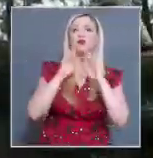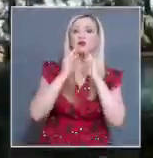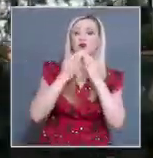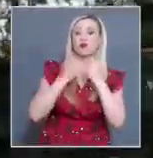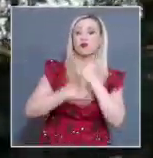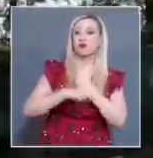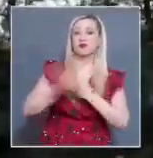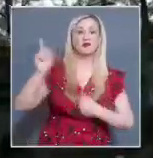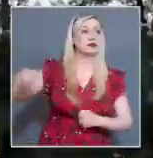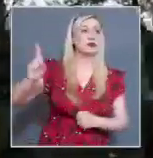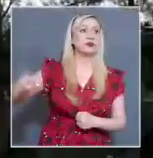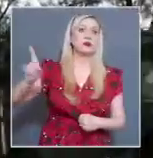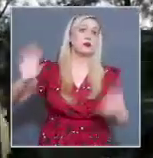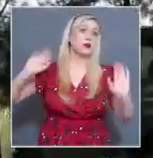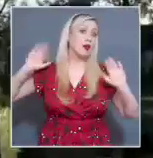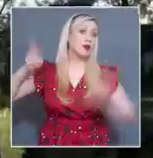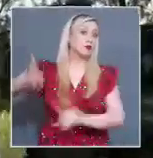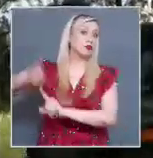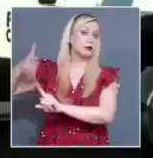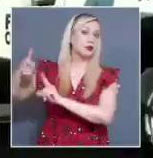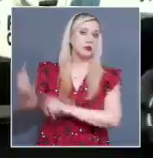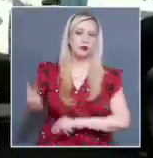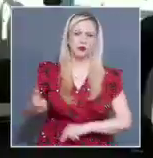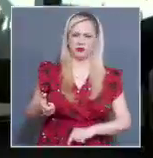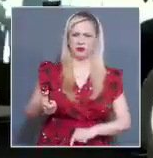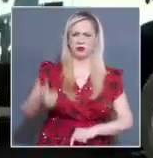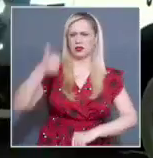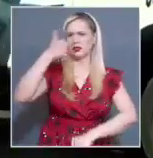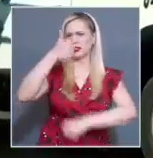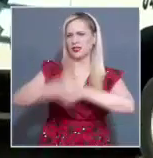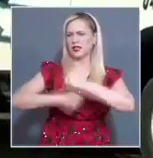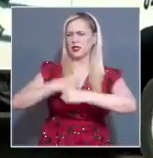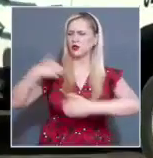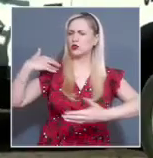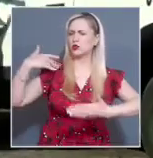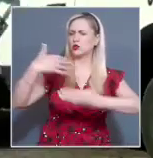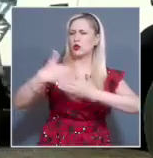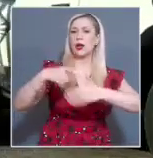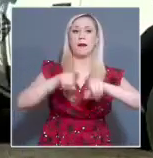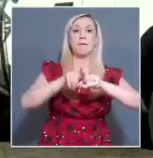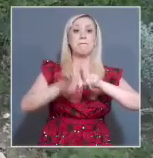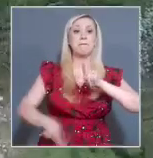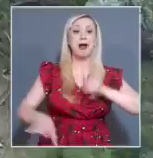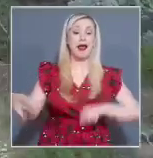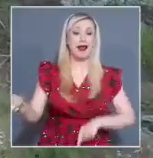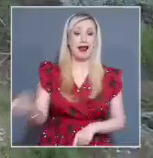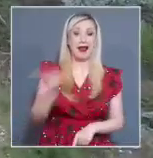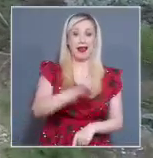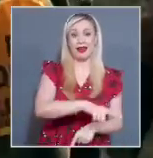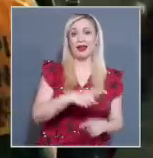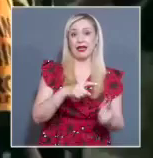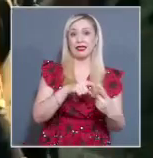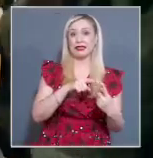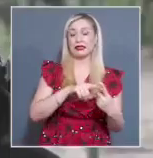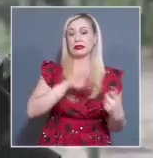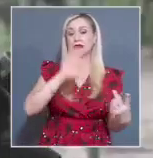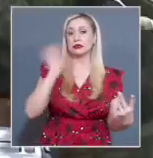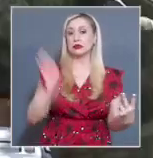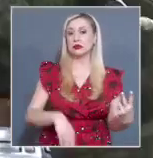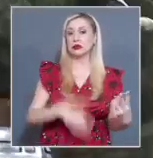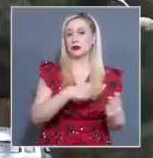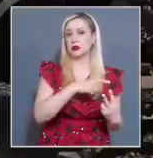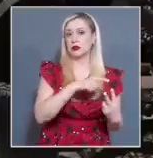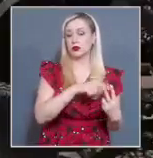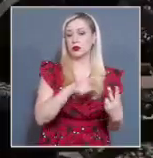asesinato. 6 años después, la hermana de una de las víctimas y tutriz de las 2 hijas del matrimonio presentó ante la Sedena un escrito